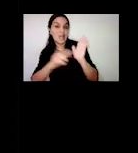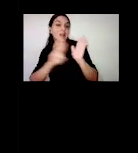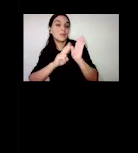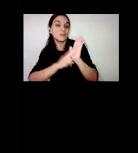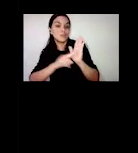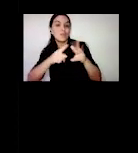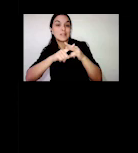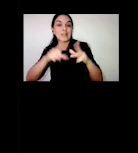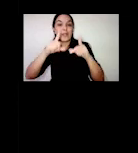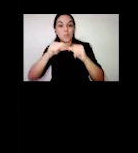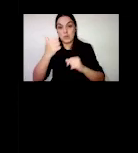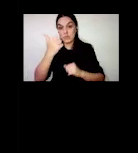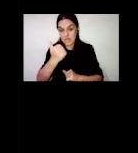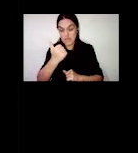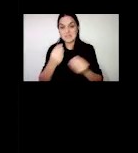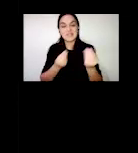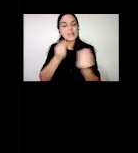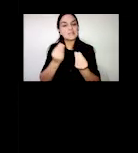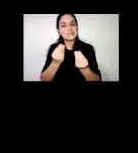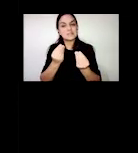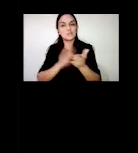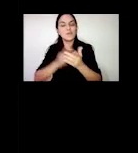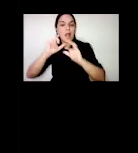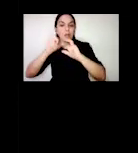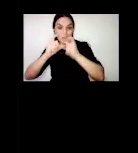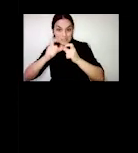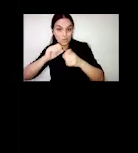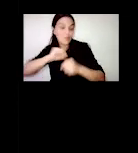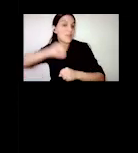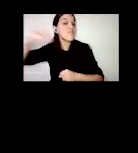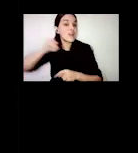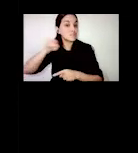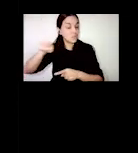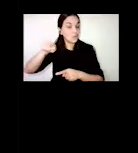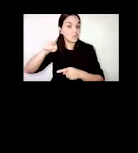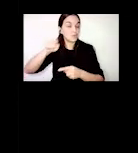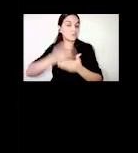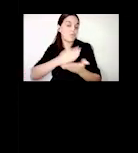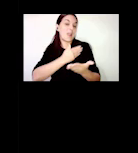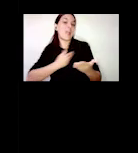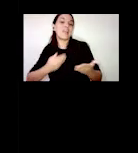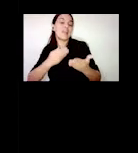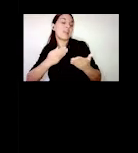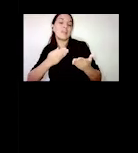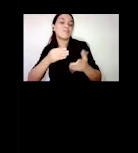número 6, que es la actualización por inflación de los estados contables. Entonces,